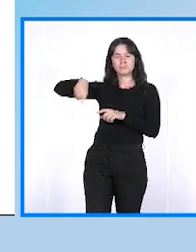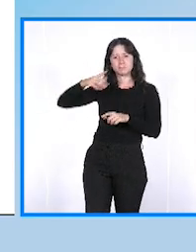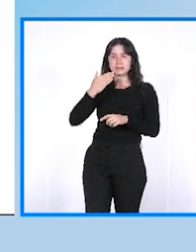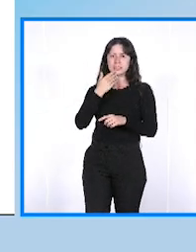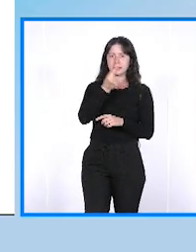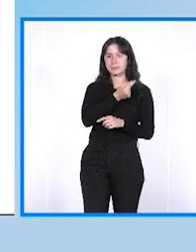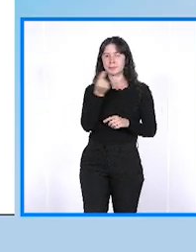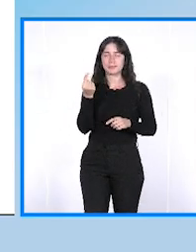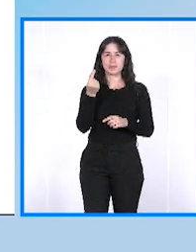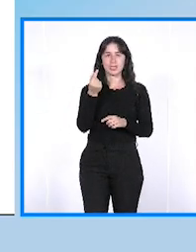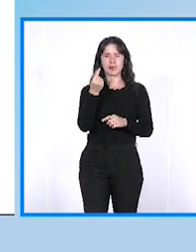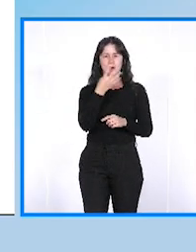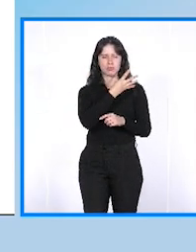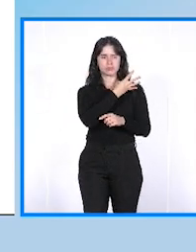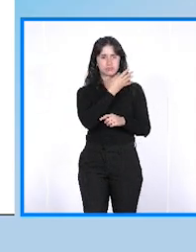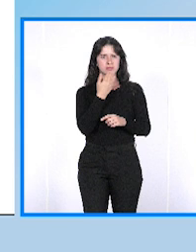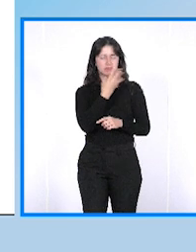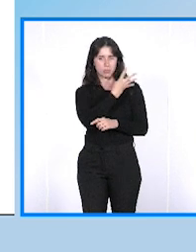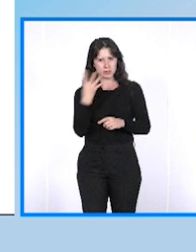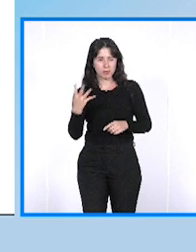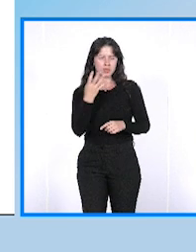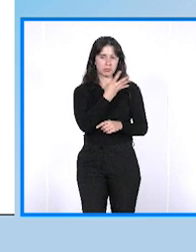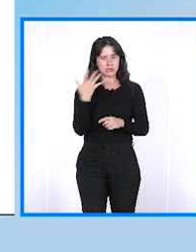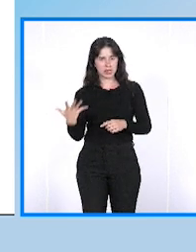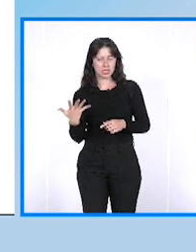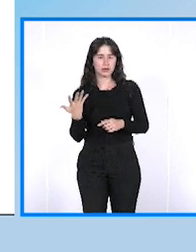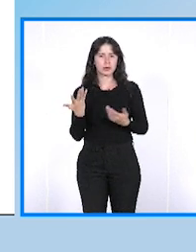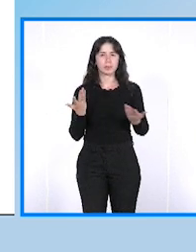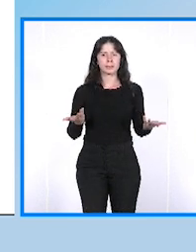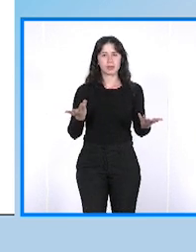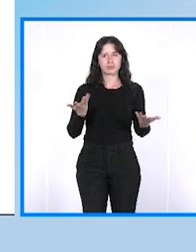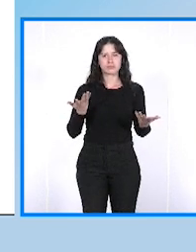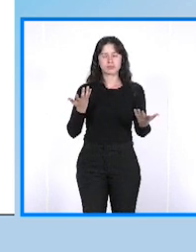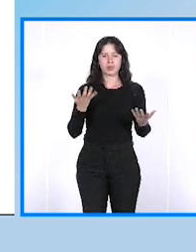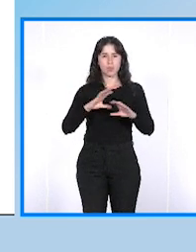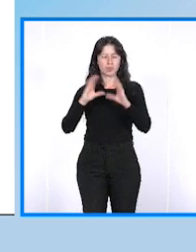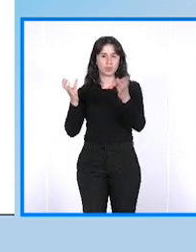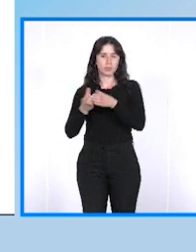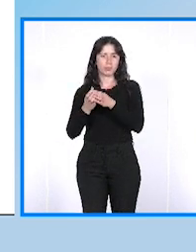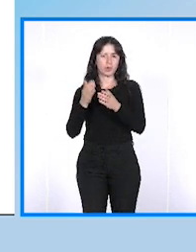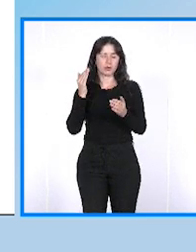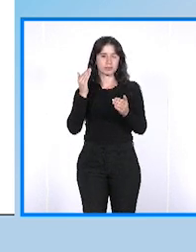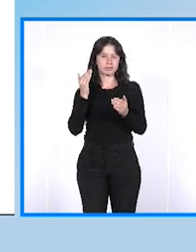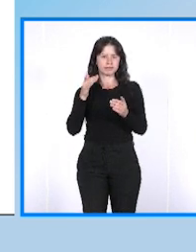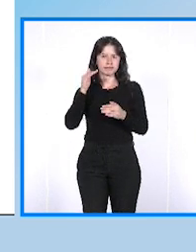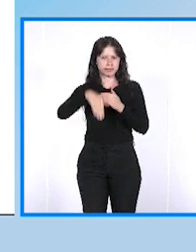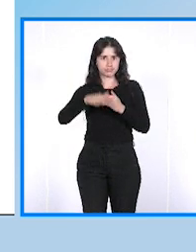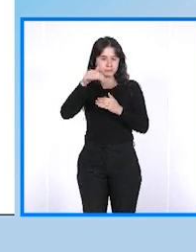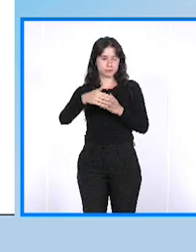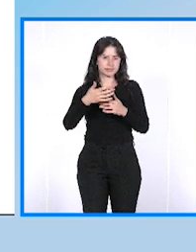44 45 años pero tenemos un grupo poblacional eh con edades que van desde los 18 hasta los